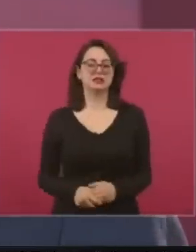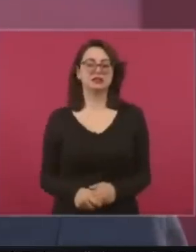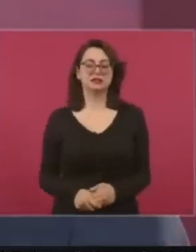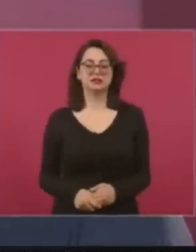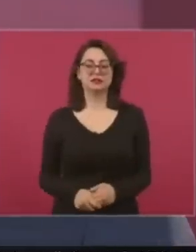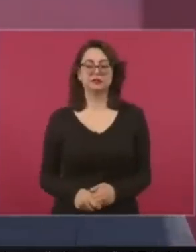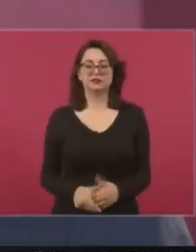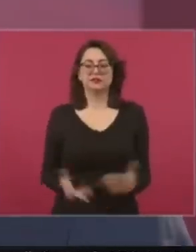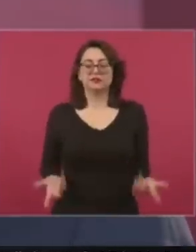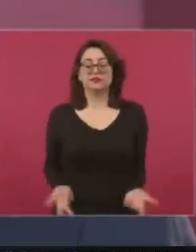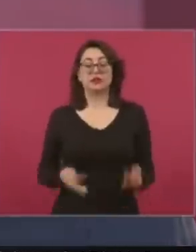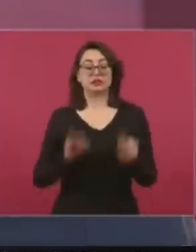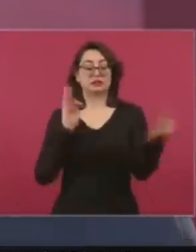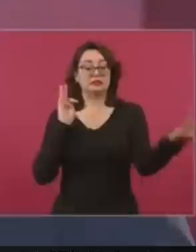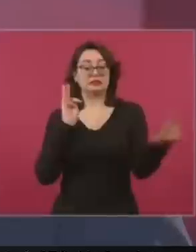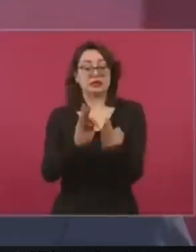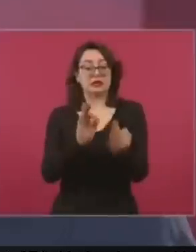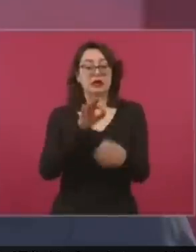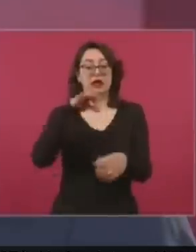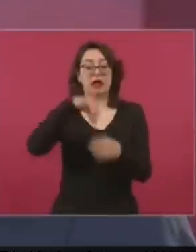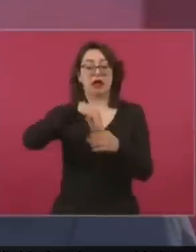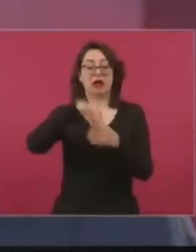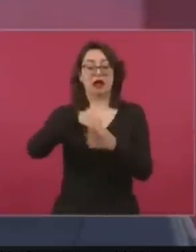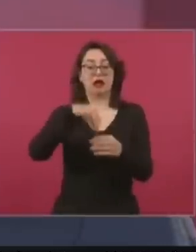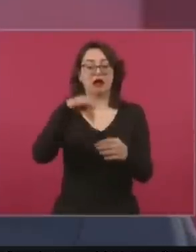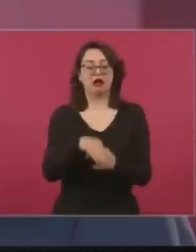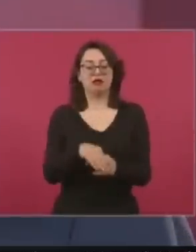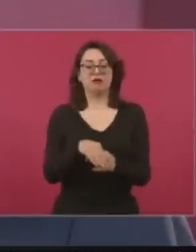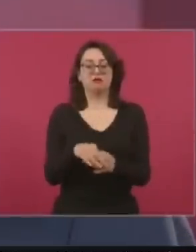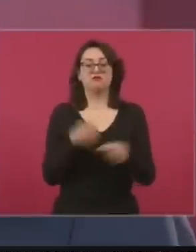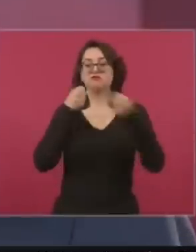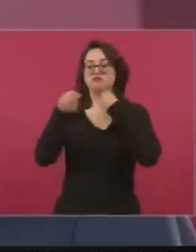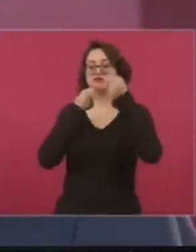cada vez que campaña